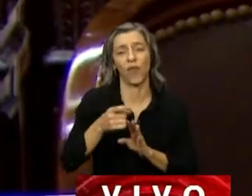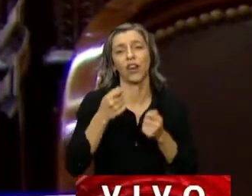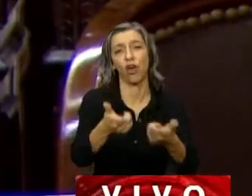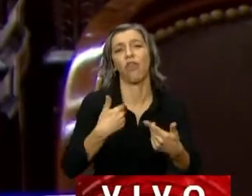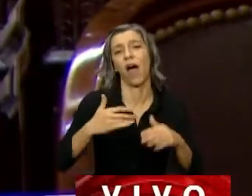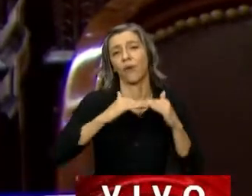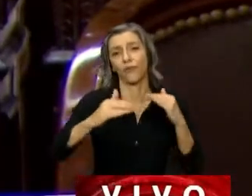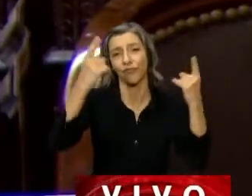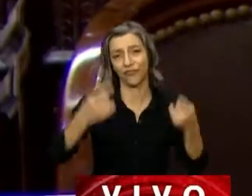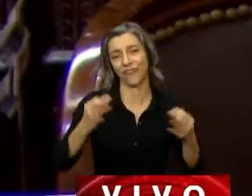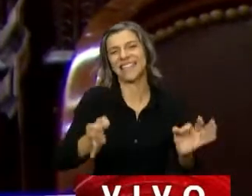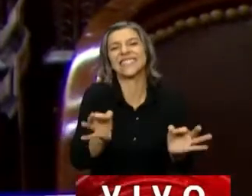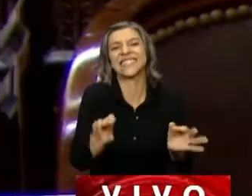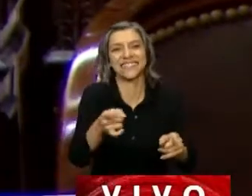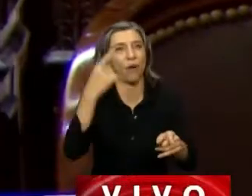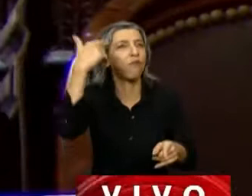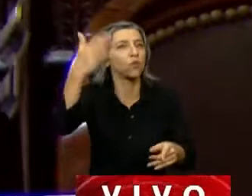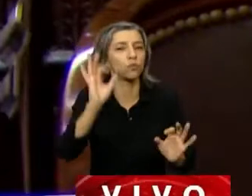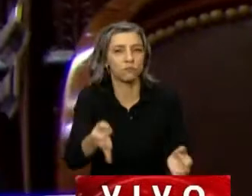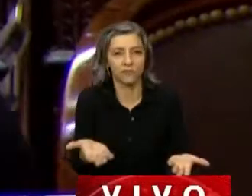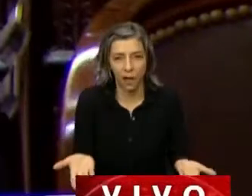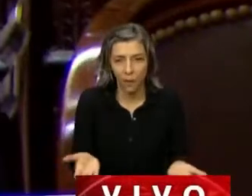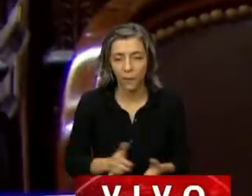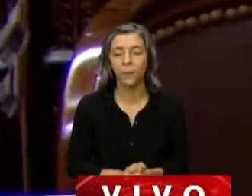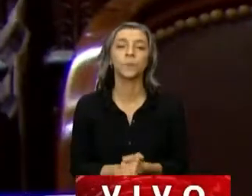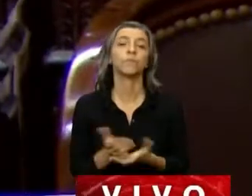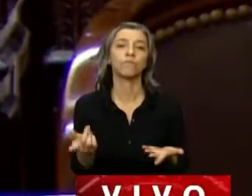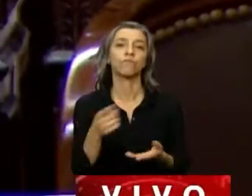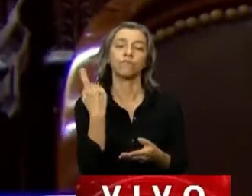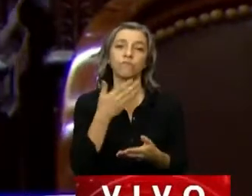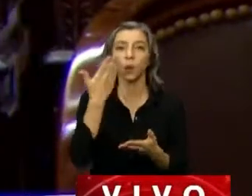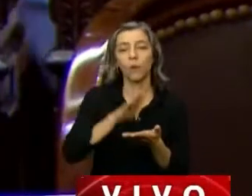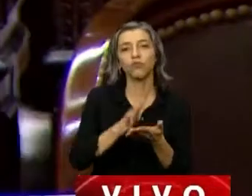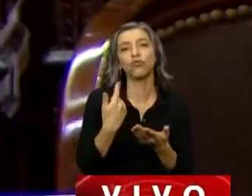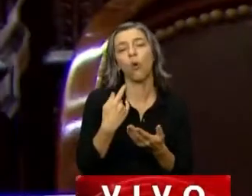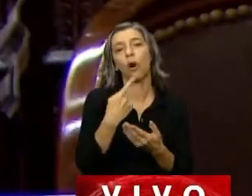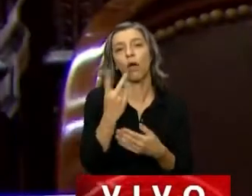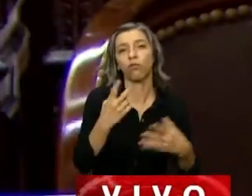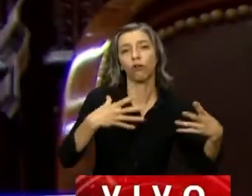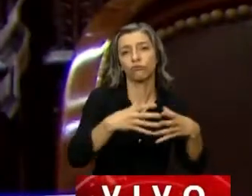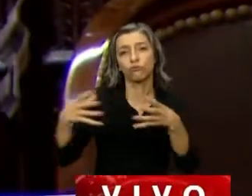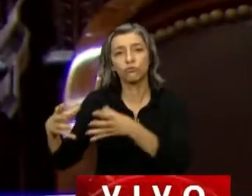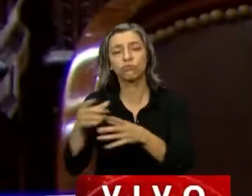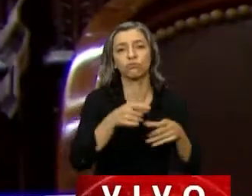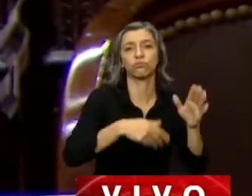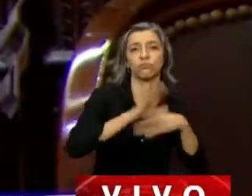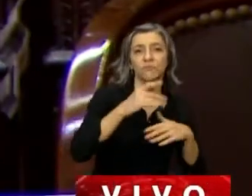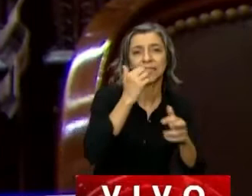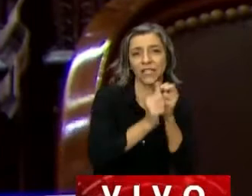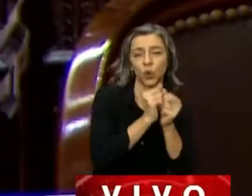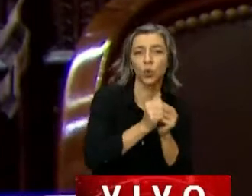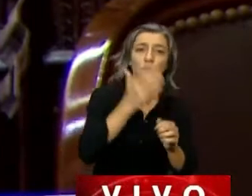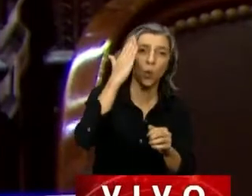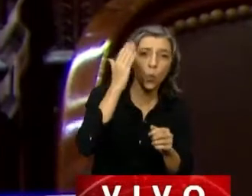estabilidad. También pensar que estamos hablando de por lo menos dos sectores, ¿no? Por un lado, la industria cultural,